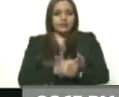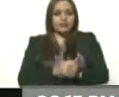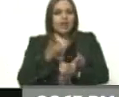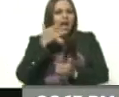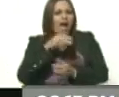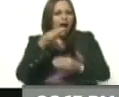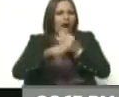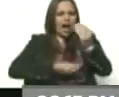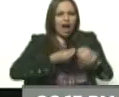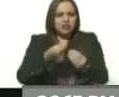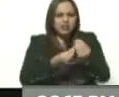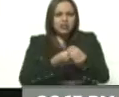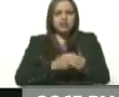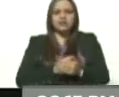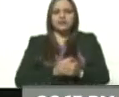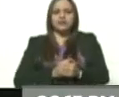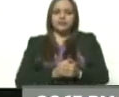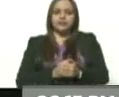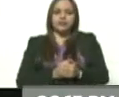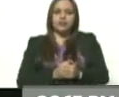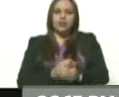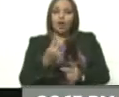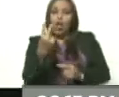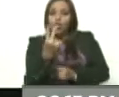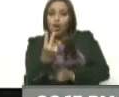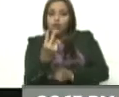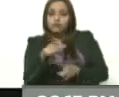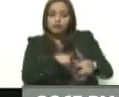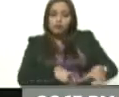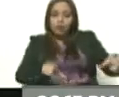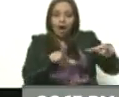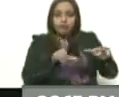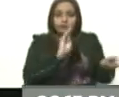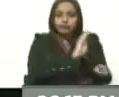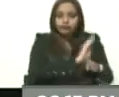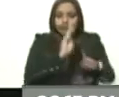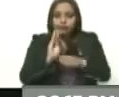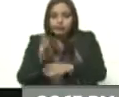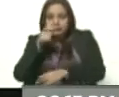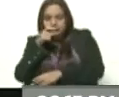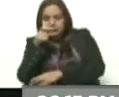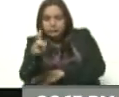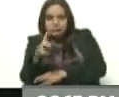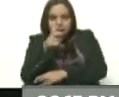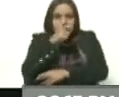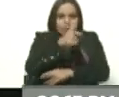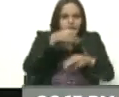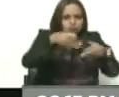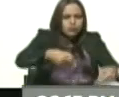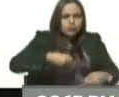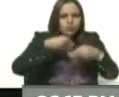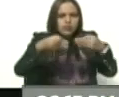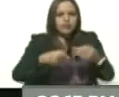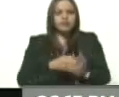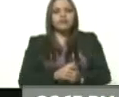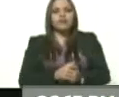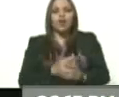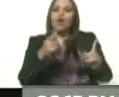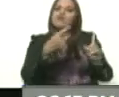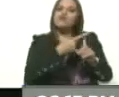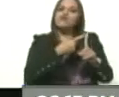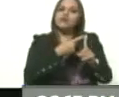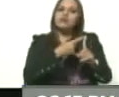contar con dos anillos de vigilancia permanente que va a estar conformado